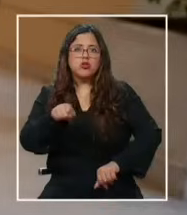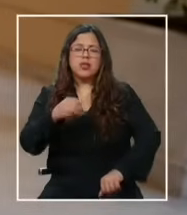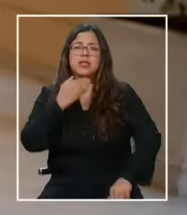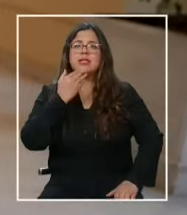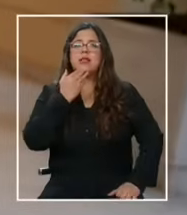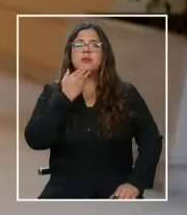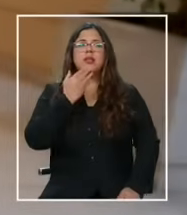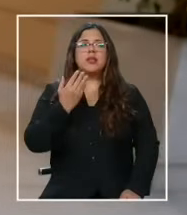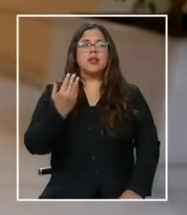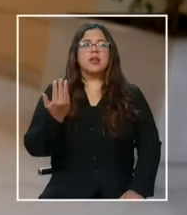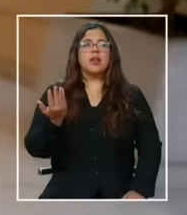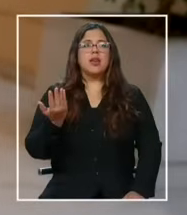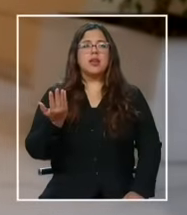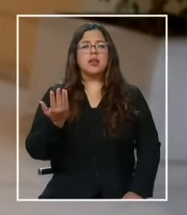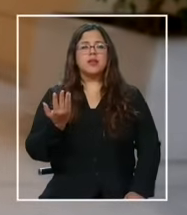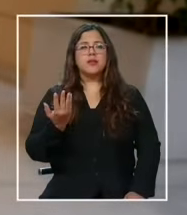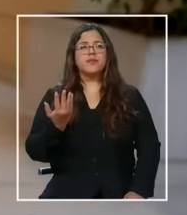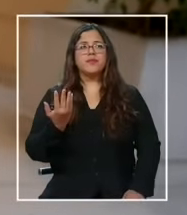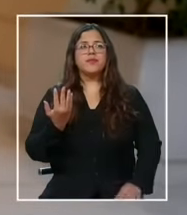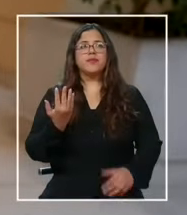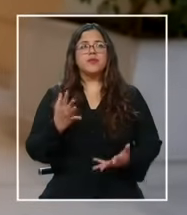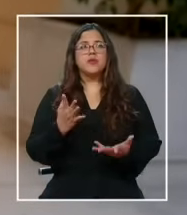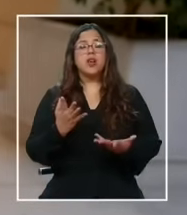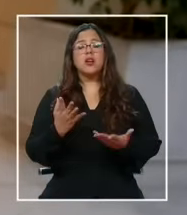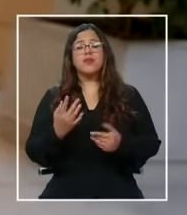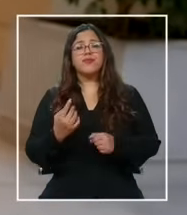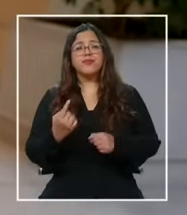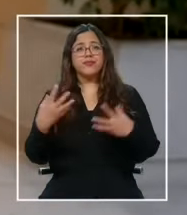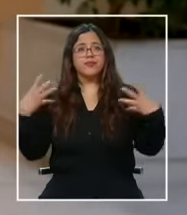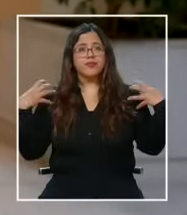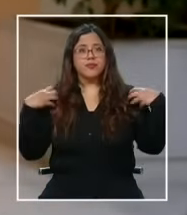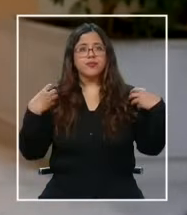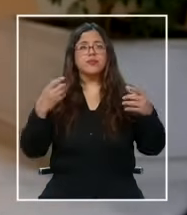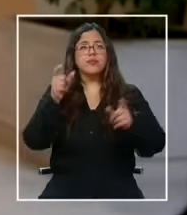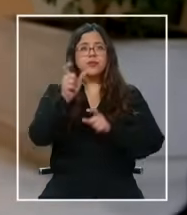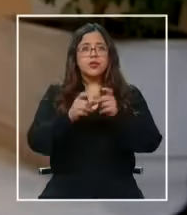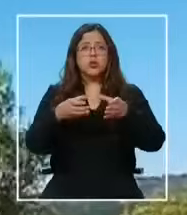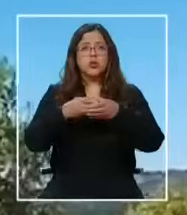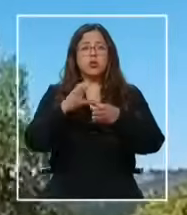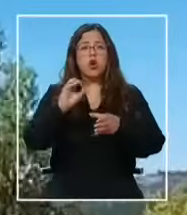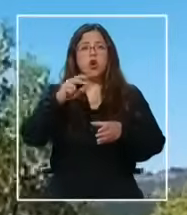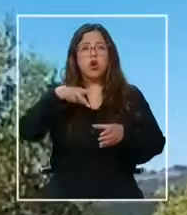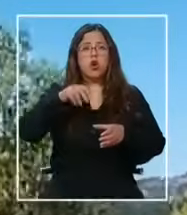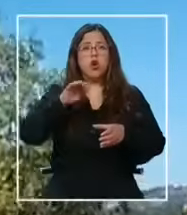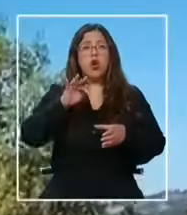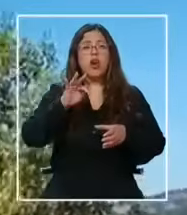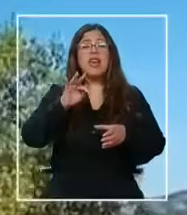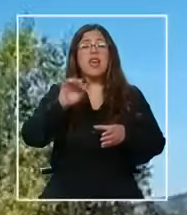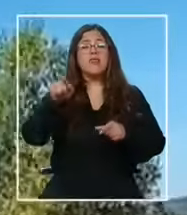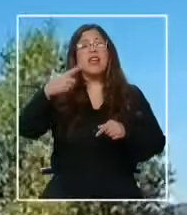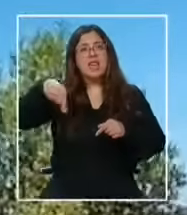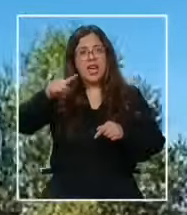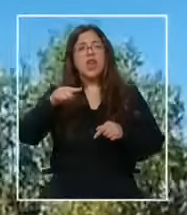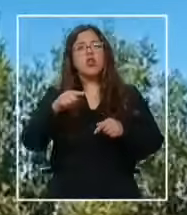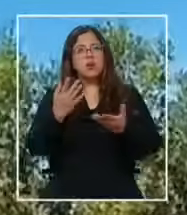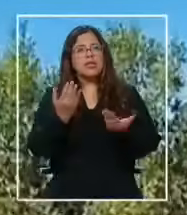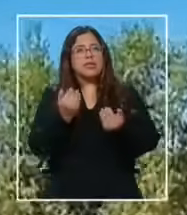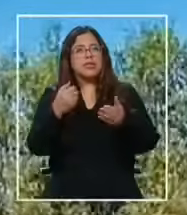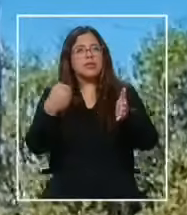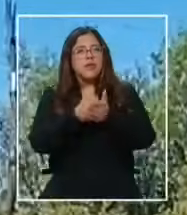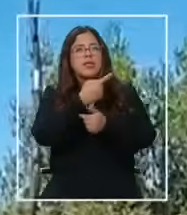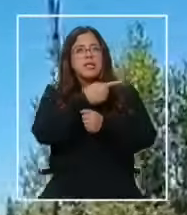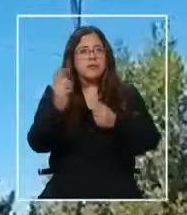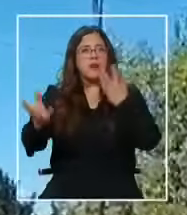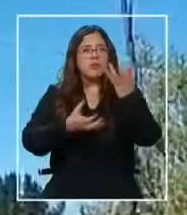tener digamos ser involucrados funcionarios de conaf y que lo generaba los fines de semana una